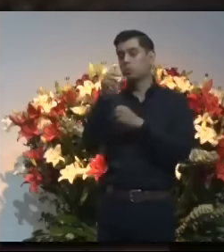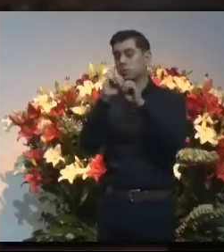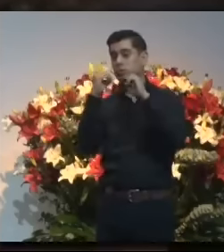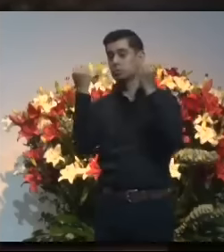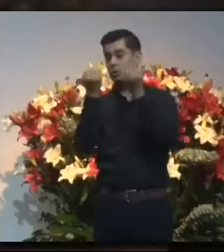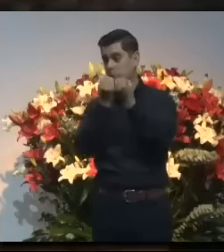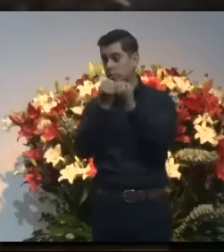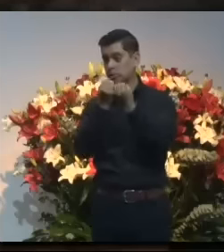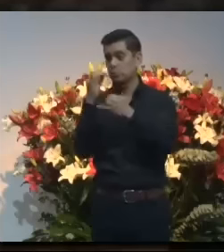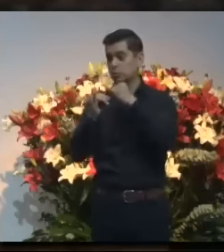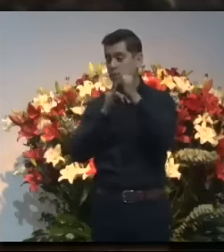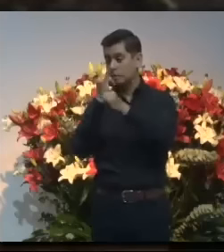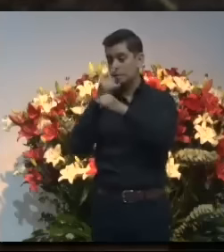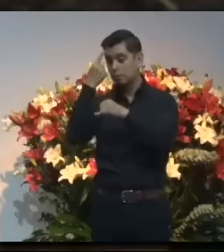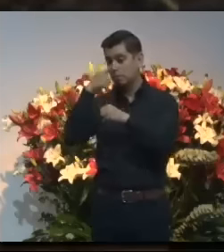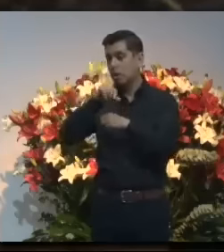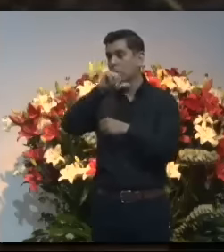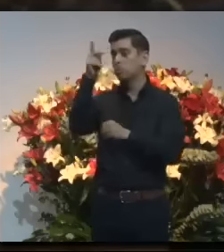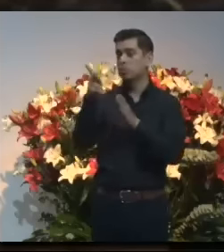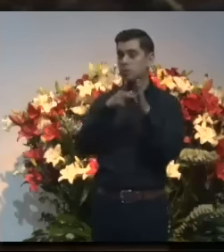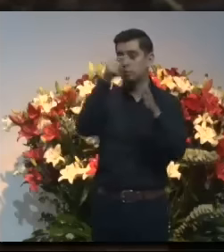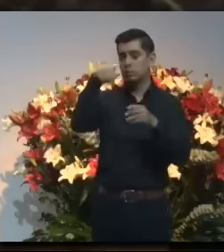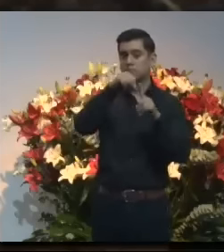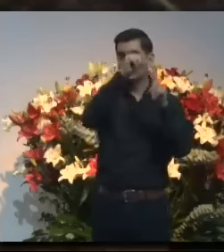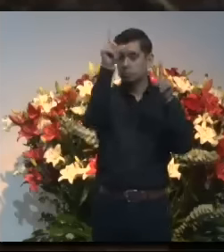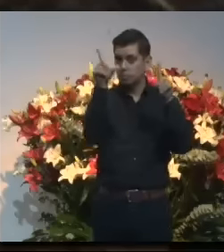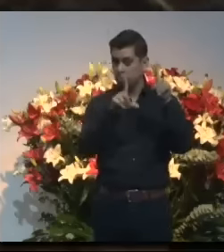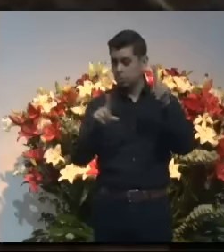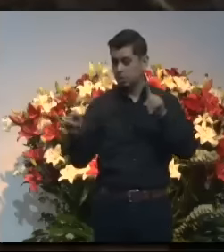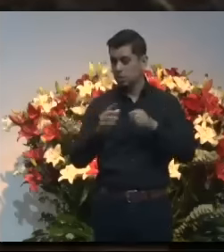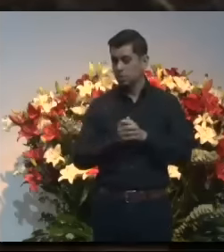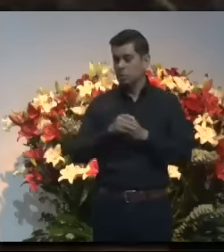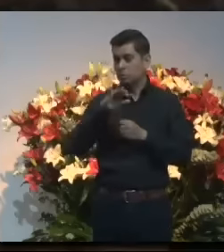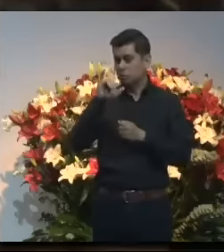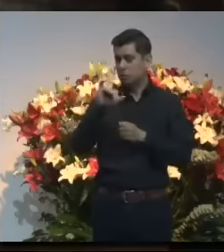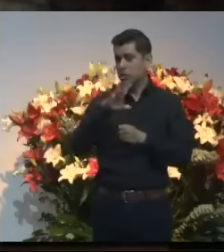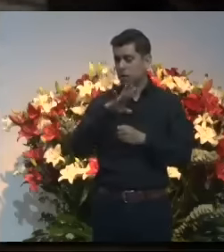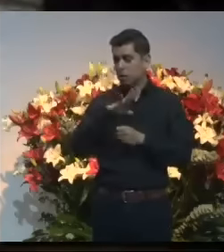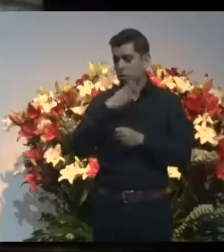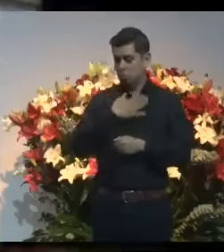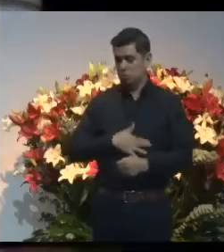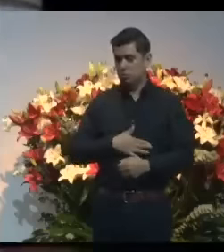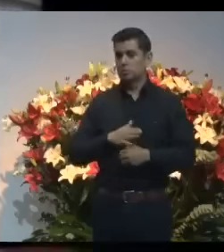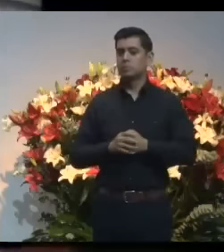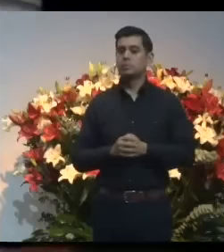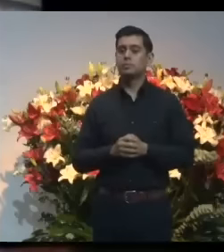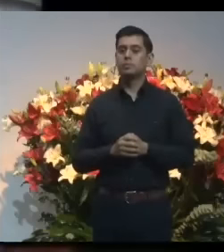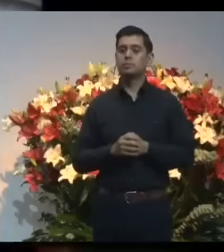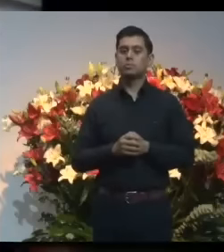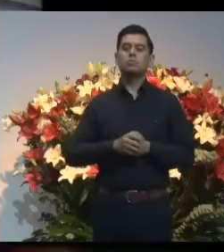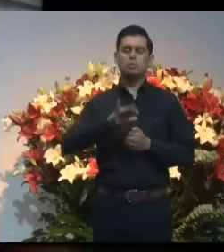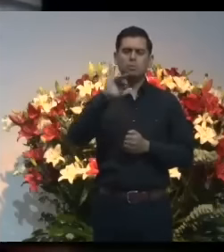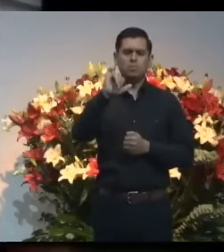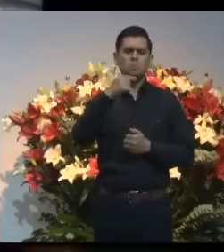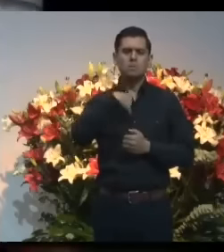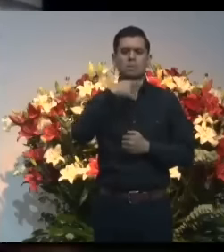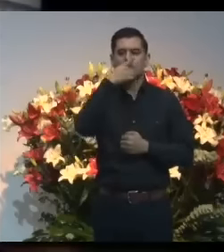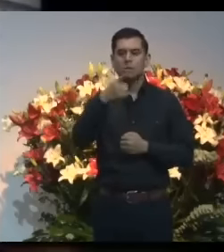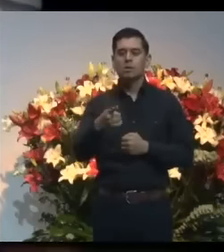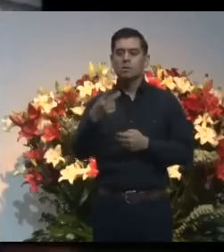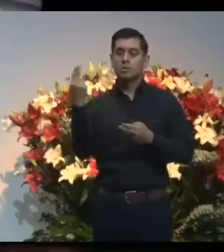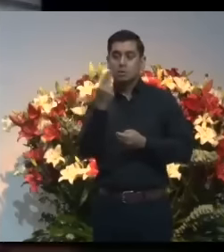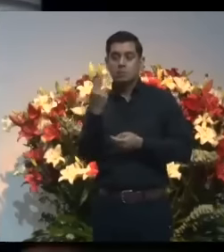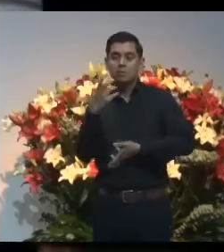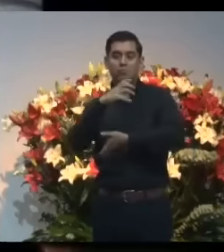país? Bueno, sí he hablado de una cooperación internacional con Estados Unidos en materia de